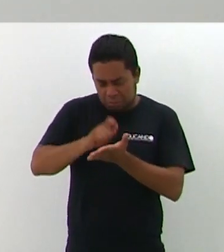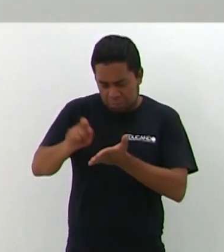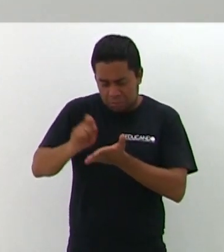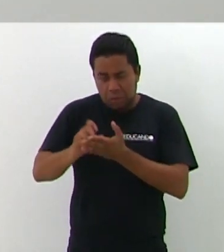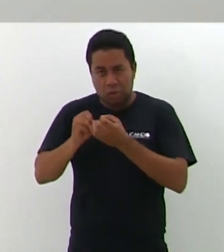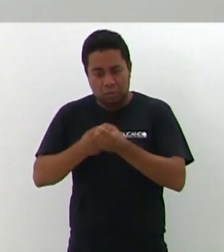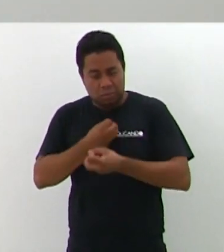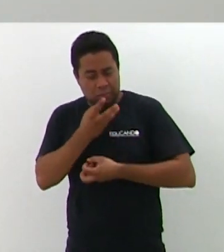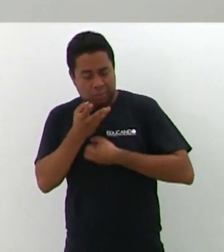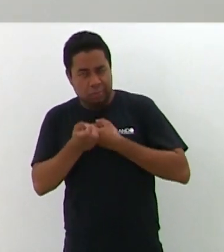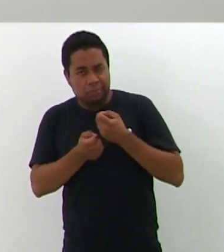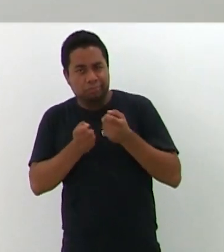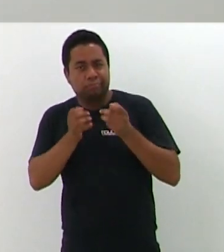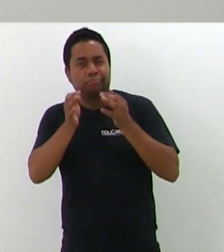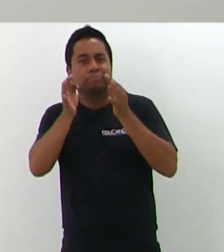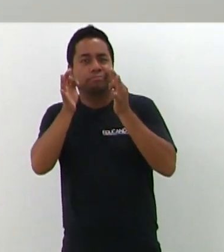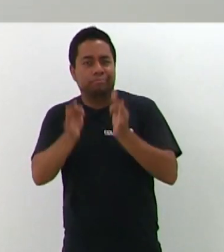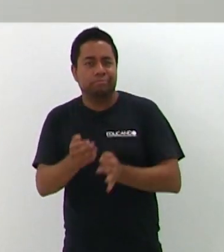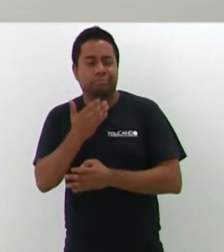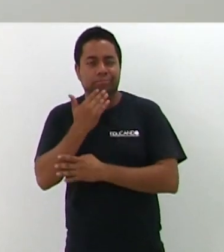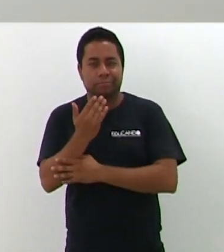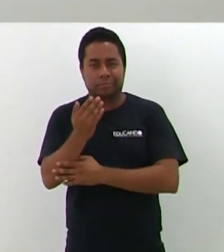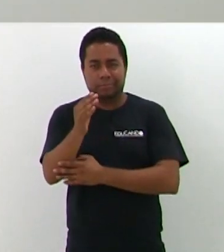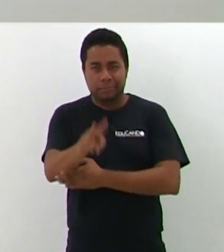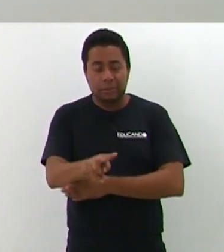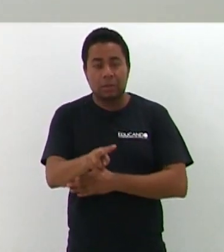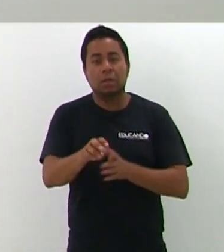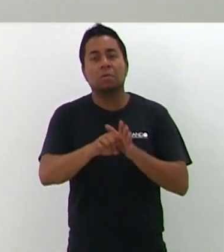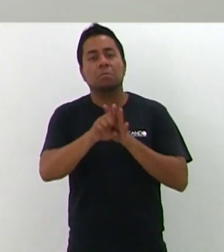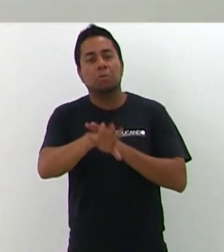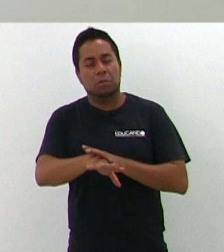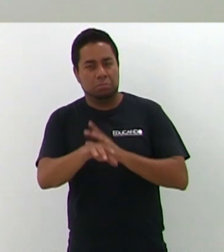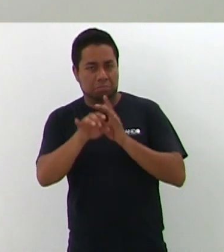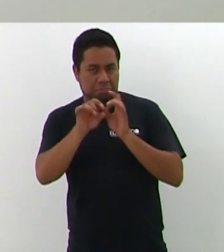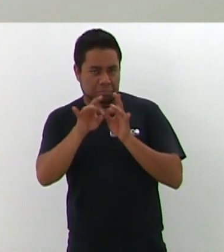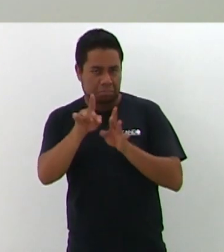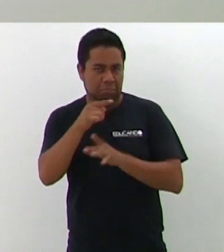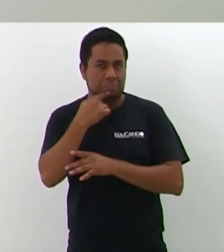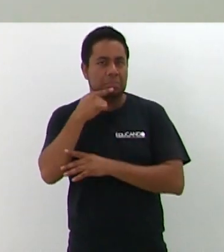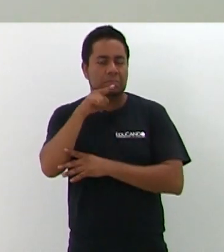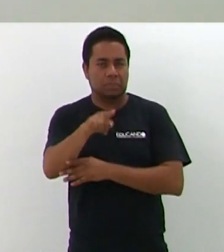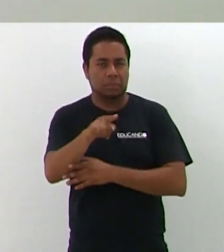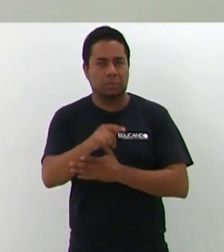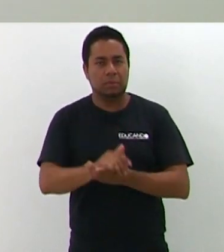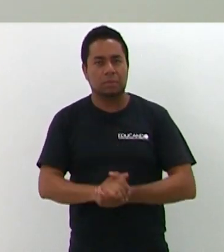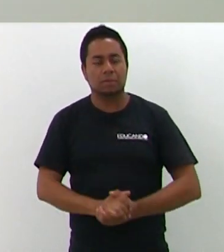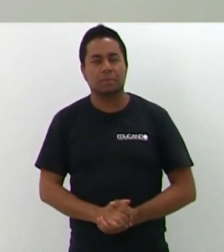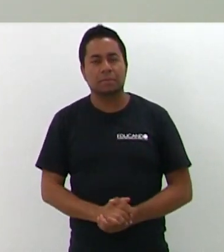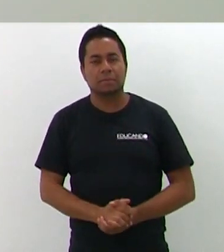escribir o expresar sea adecuado, ¿verdad? Que en lugar de decir,